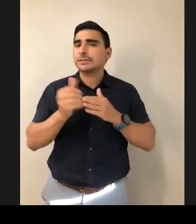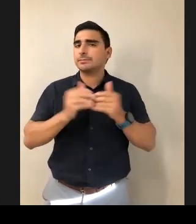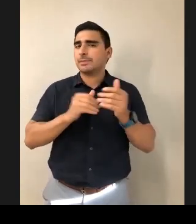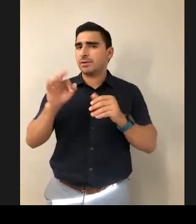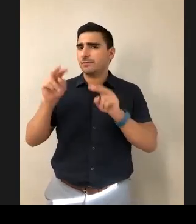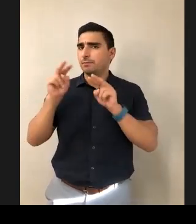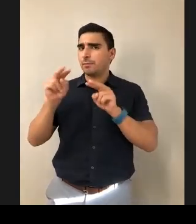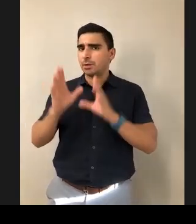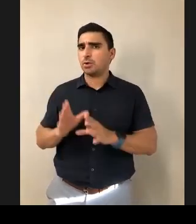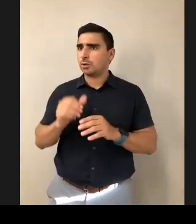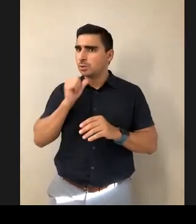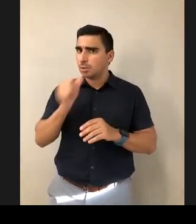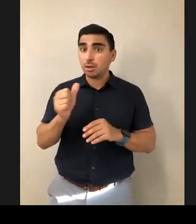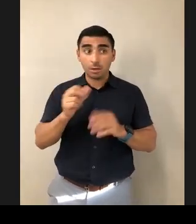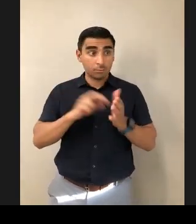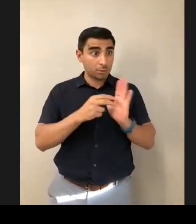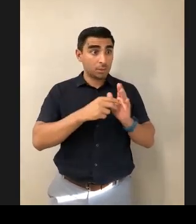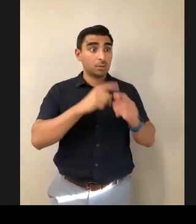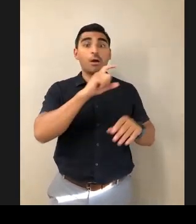cuando